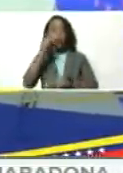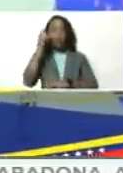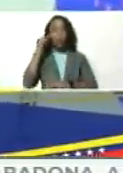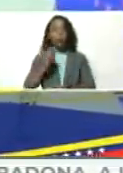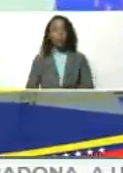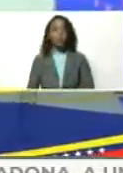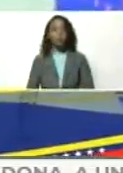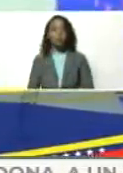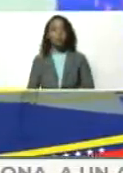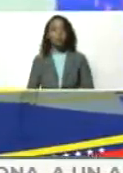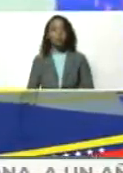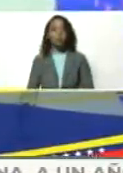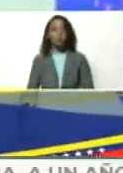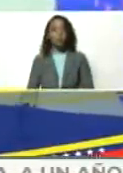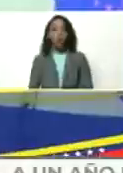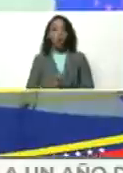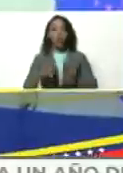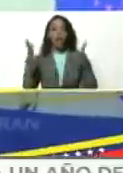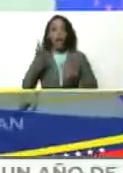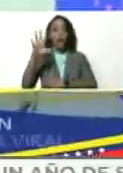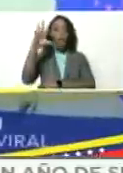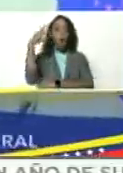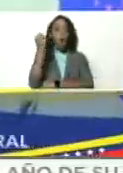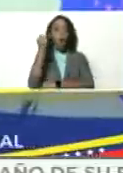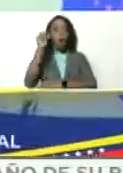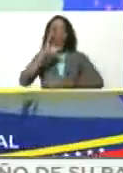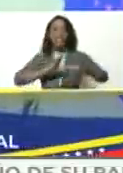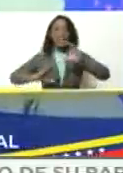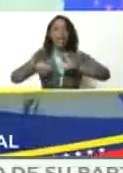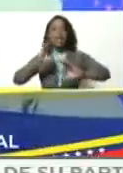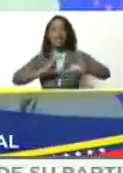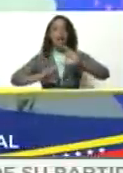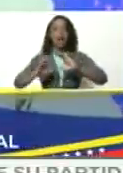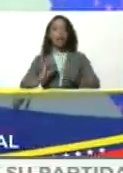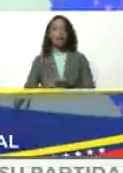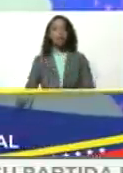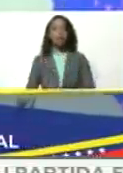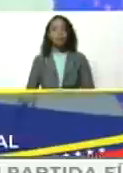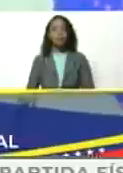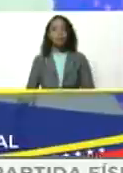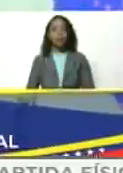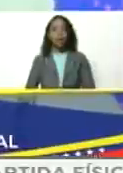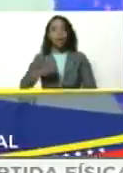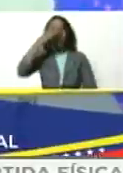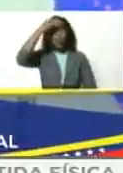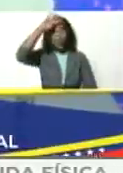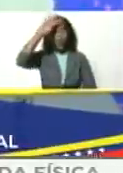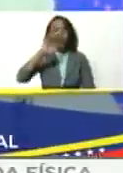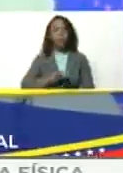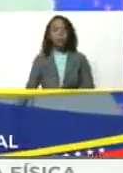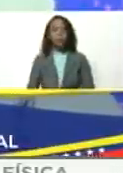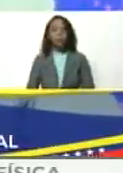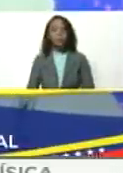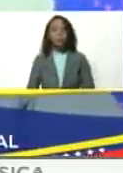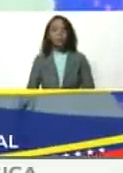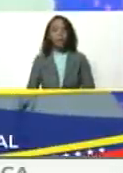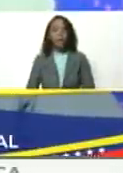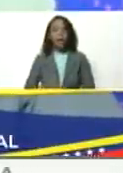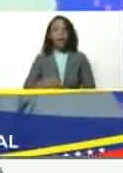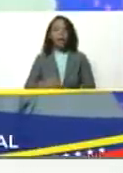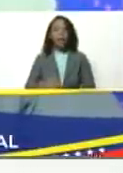niñas. Un gran logro de la ciencia de Cuba, de